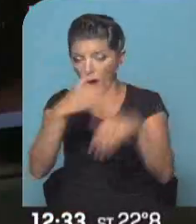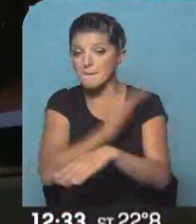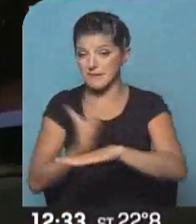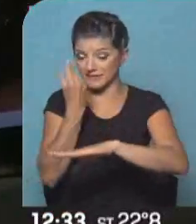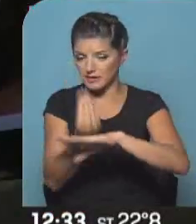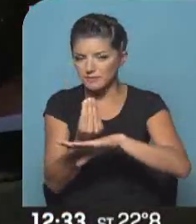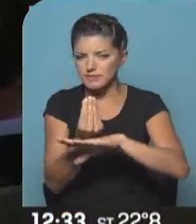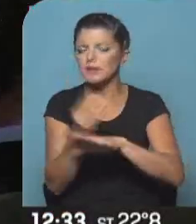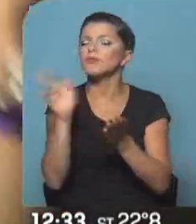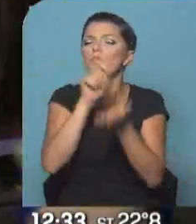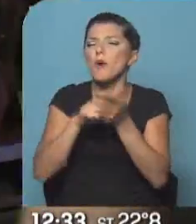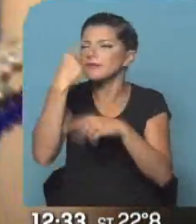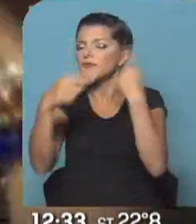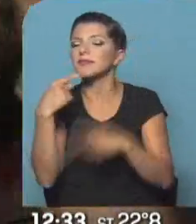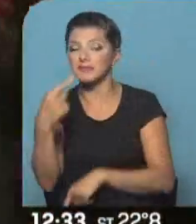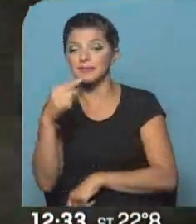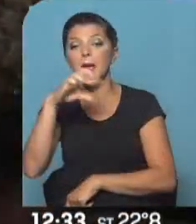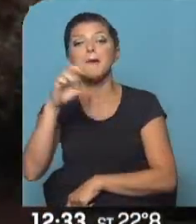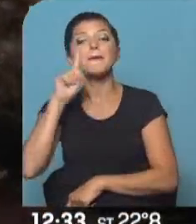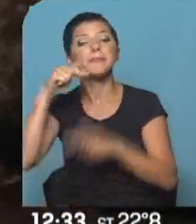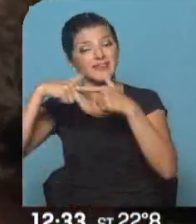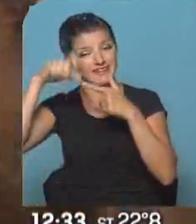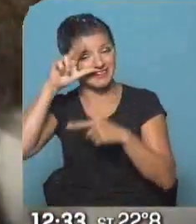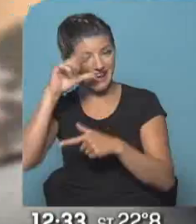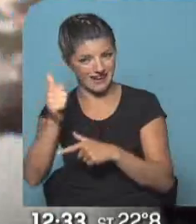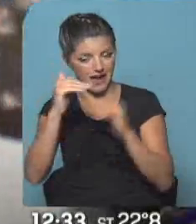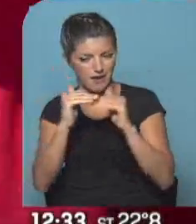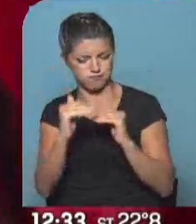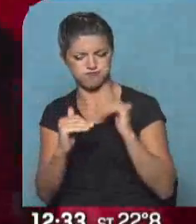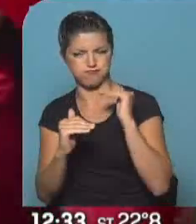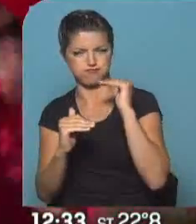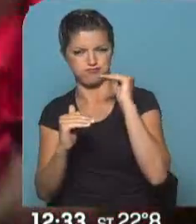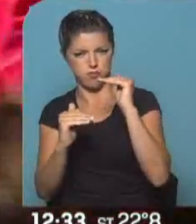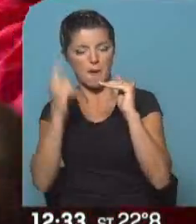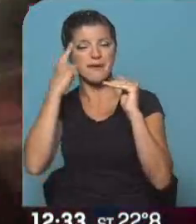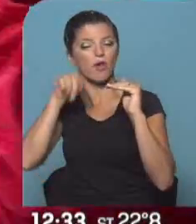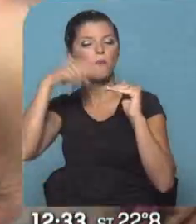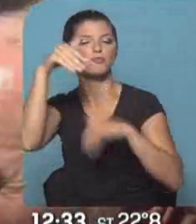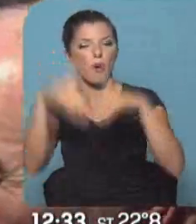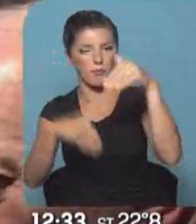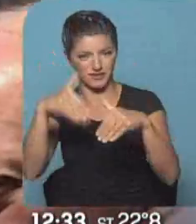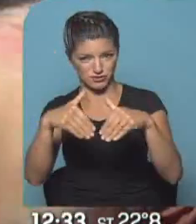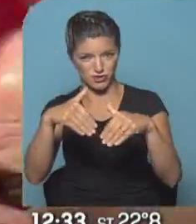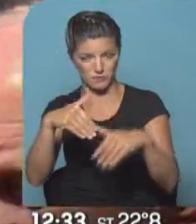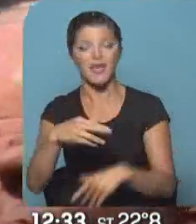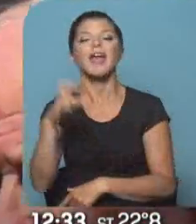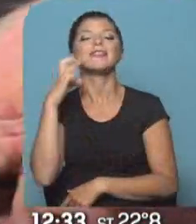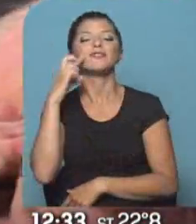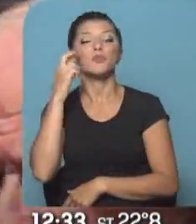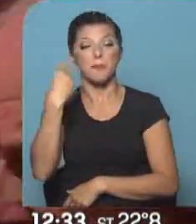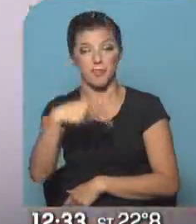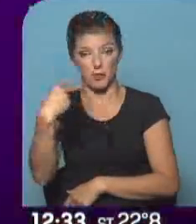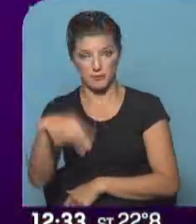los casos, que el expresidente Sebastián Piñera corre con una importante ventaja para los comicios presidenciales de este próximo 19 de